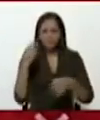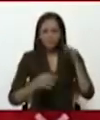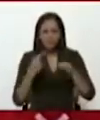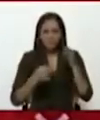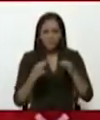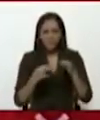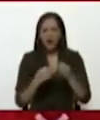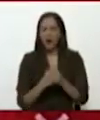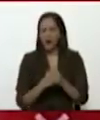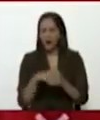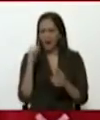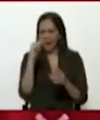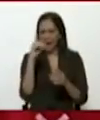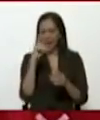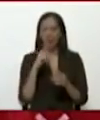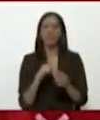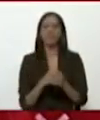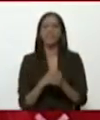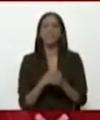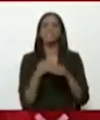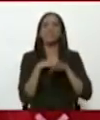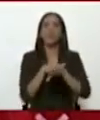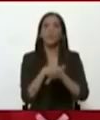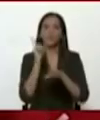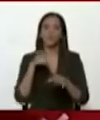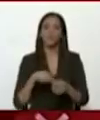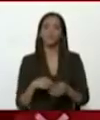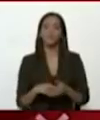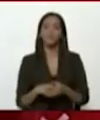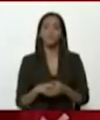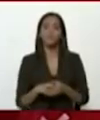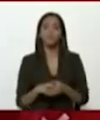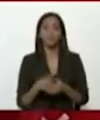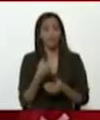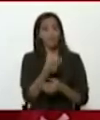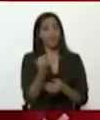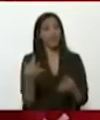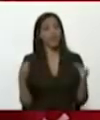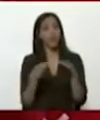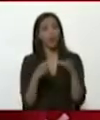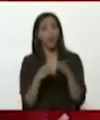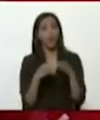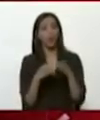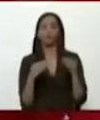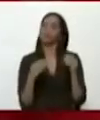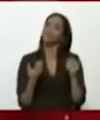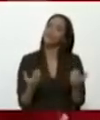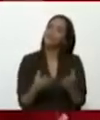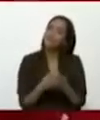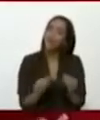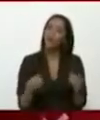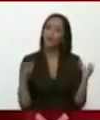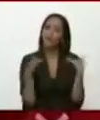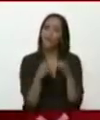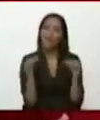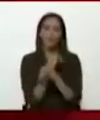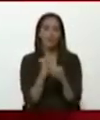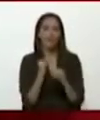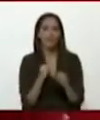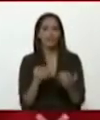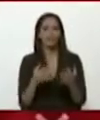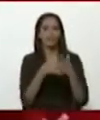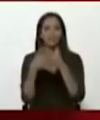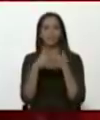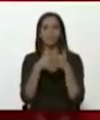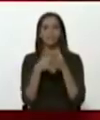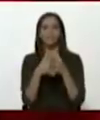Acción Democrática, que se incorpora también. Hay varios grupos, pero todos estos grupos a la final yo creo que los gringos están tratando